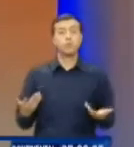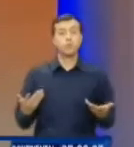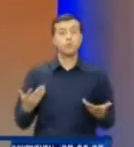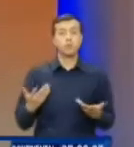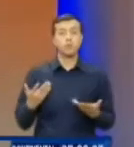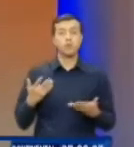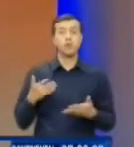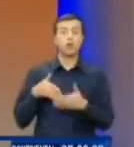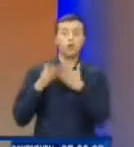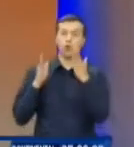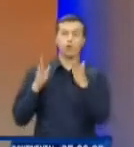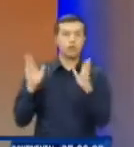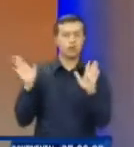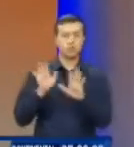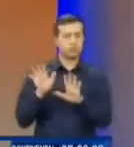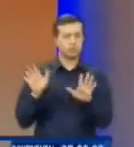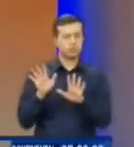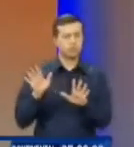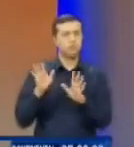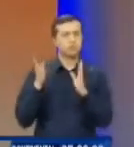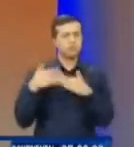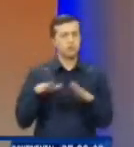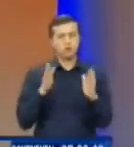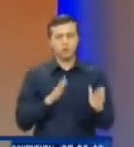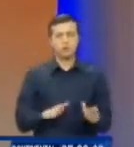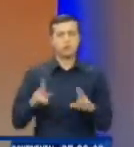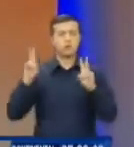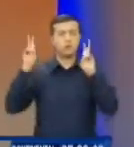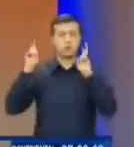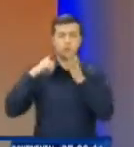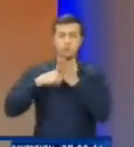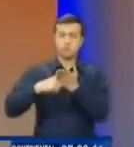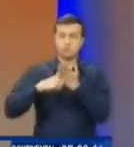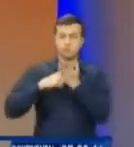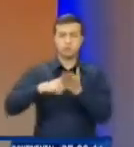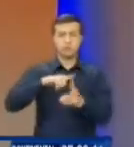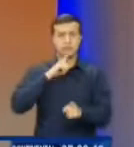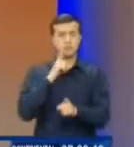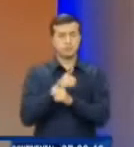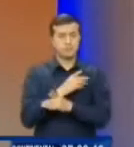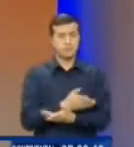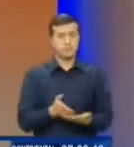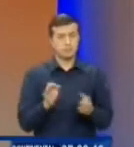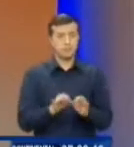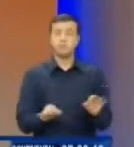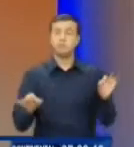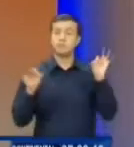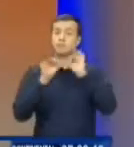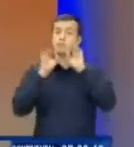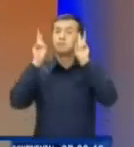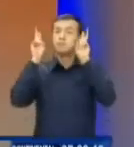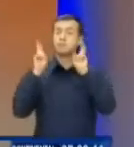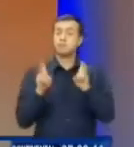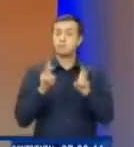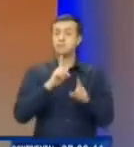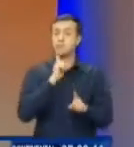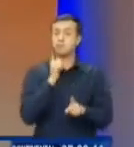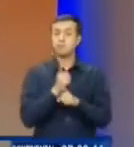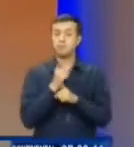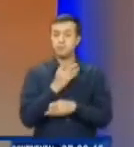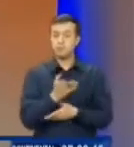puede afectar y ese es un tema que se ha establecido y que se ha discutido profundamente que ha sido uno de los temas en los cuales han habido